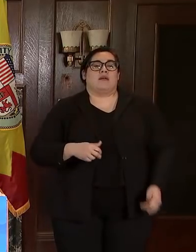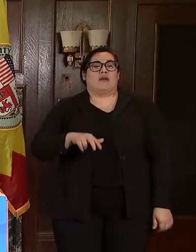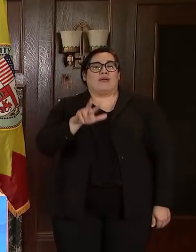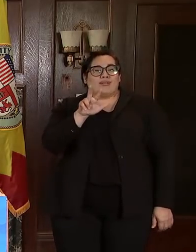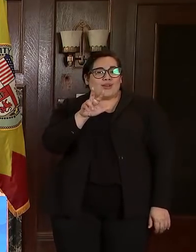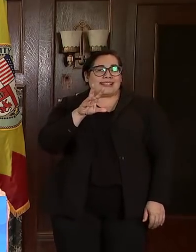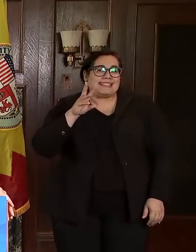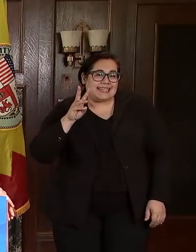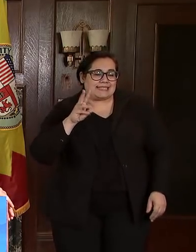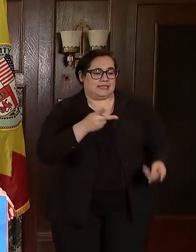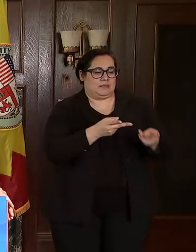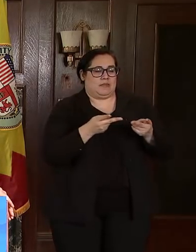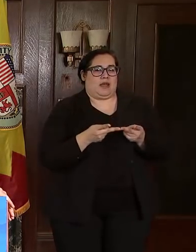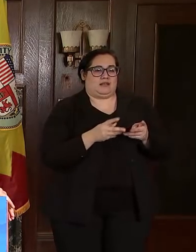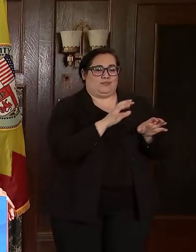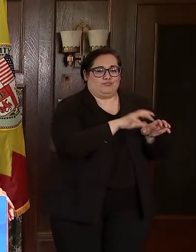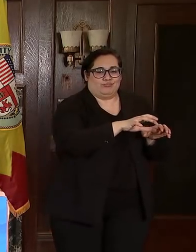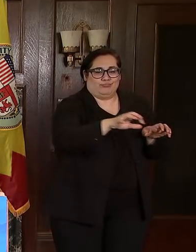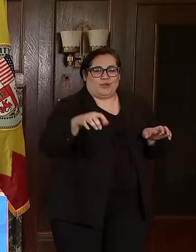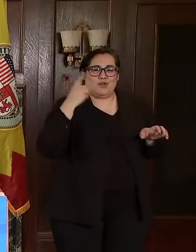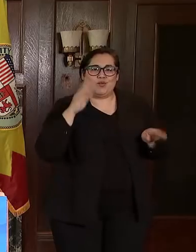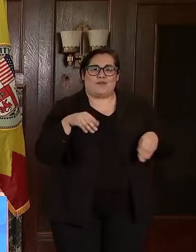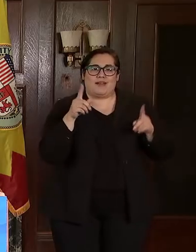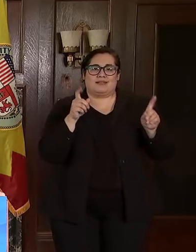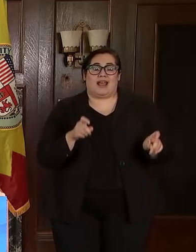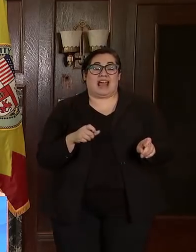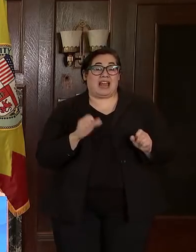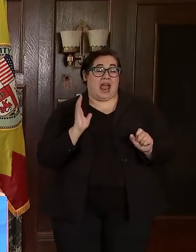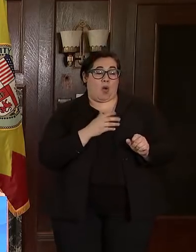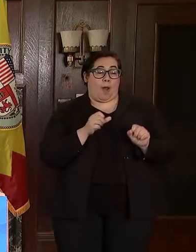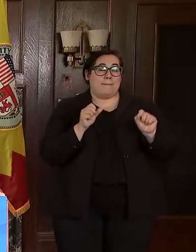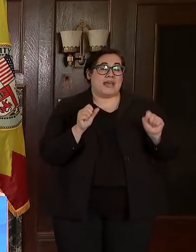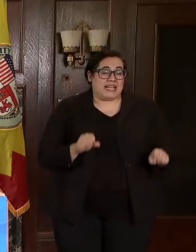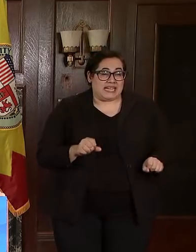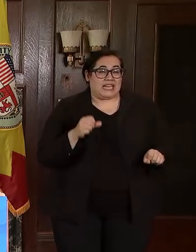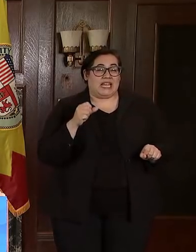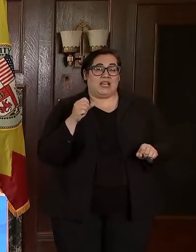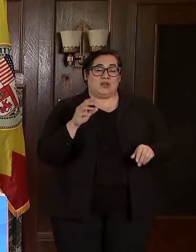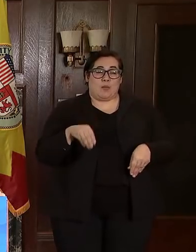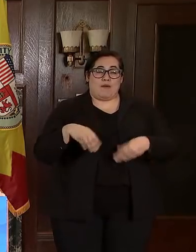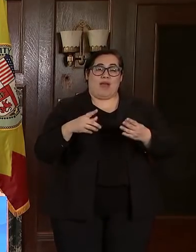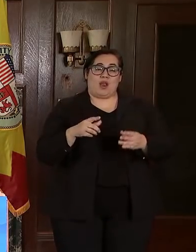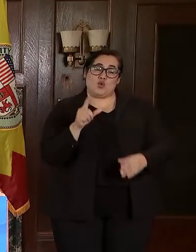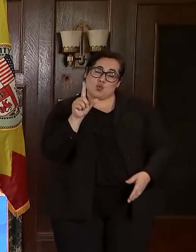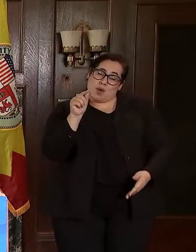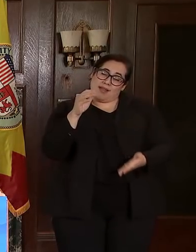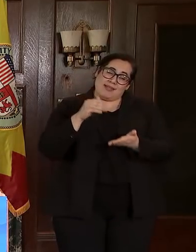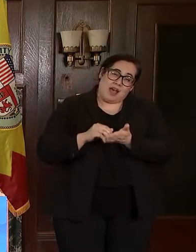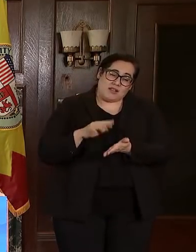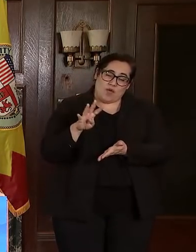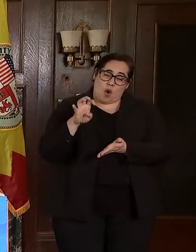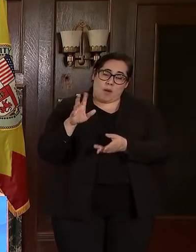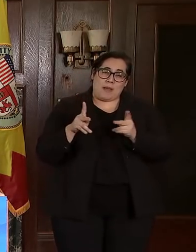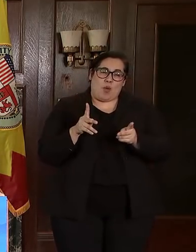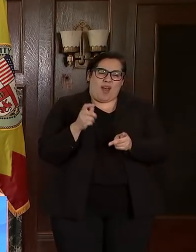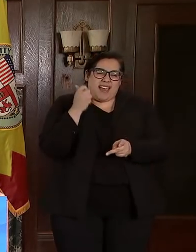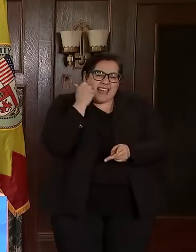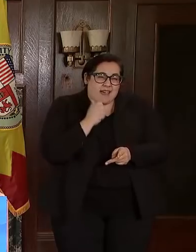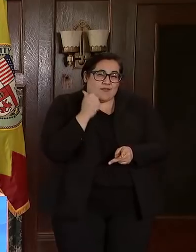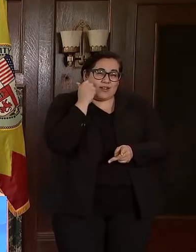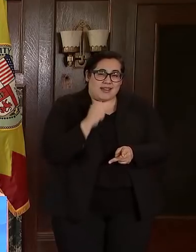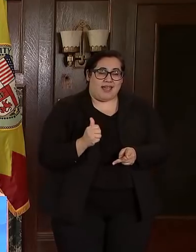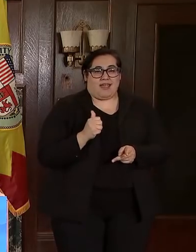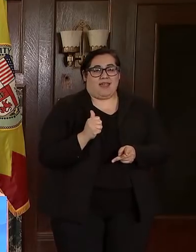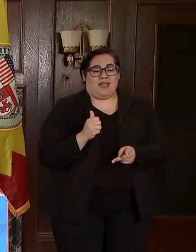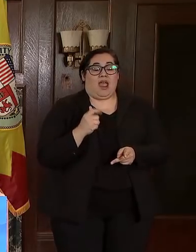36 sitios de pruebas y la capacidad de hacer pruebas a 20,400 personas al día.